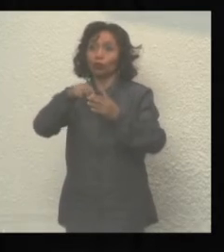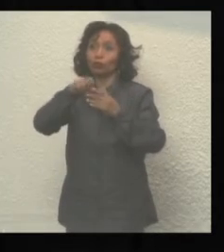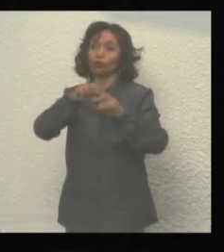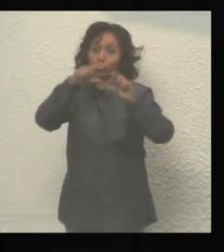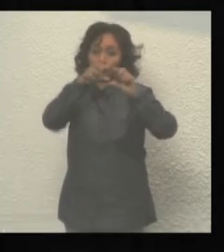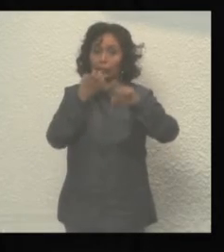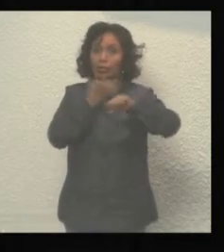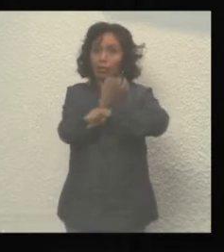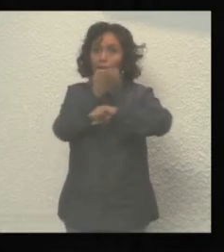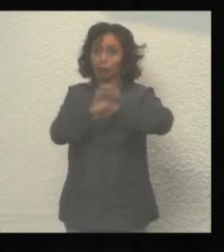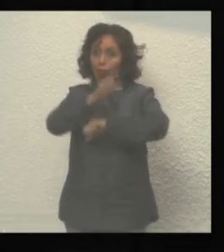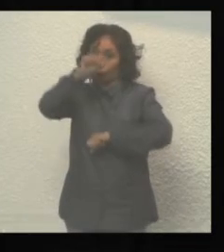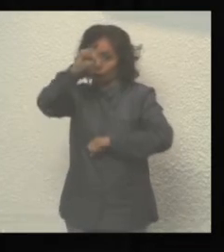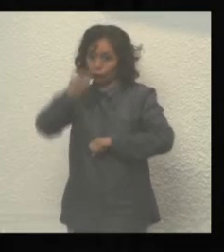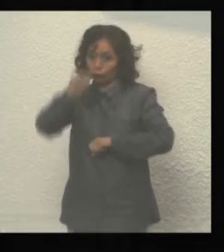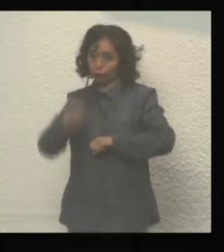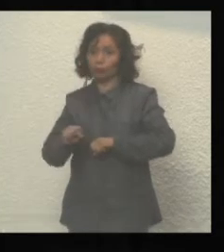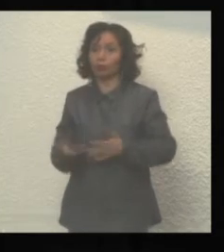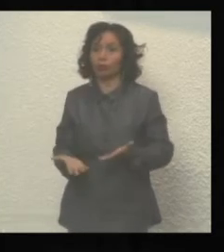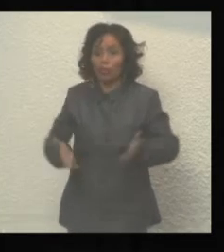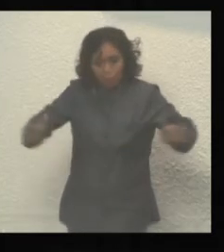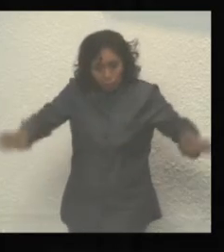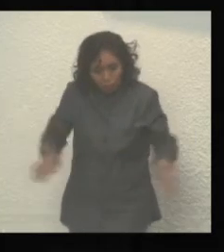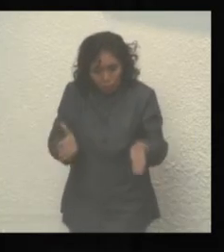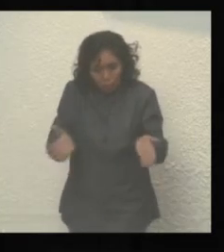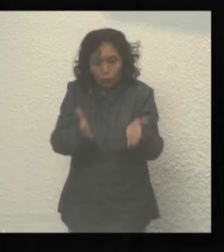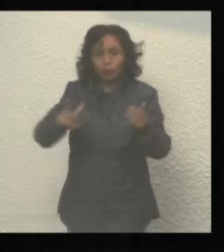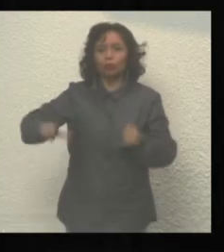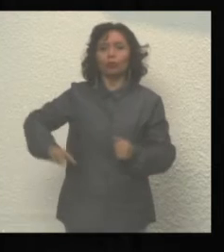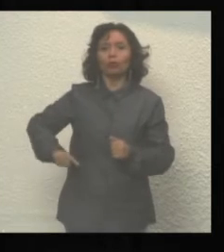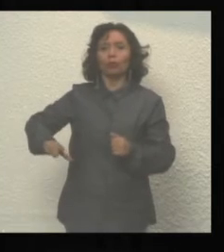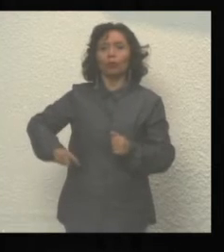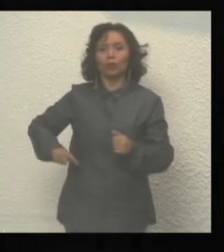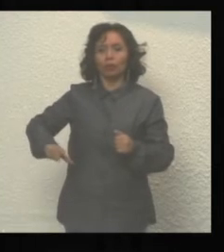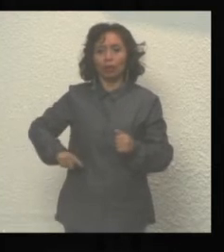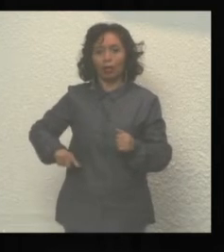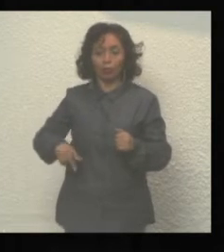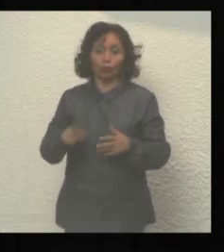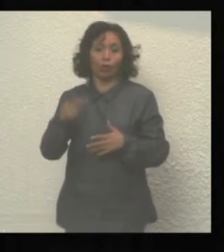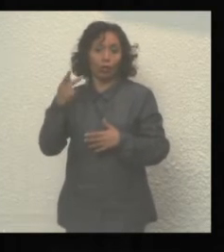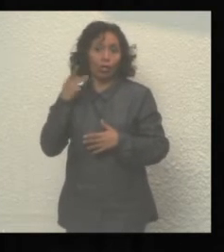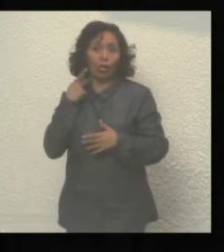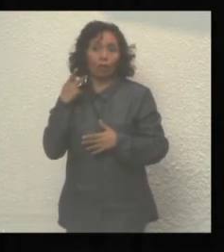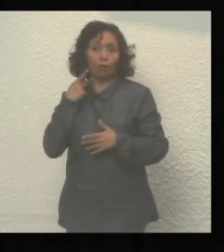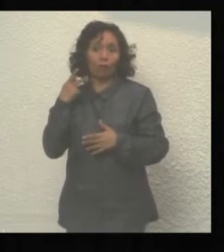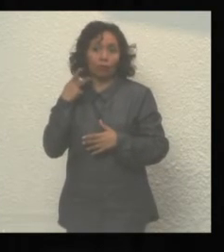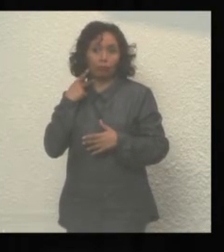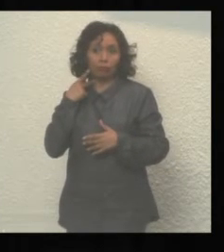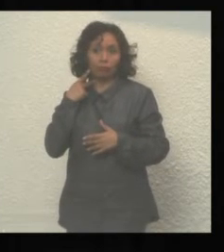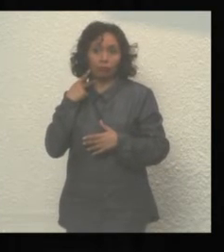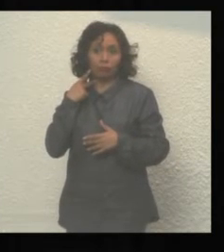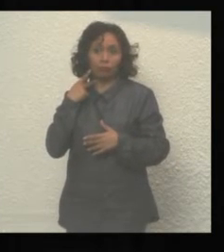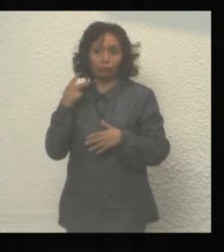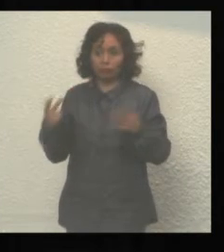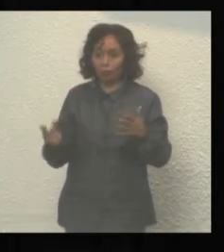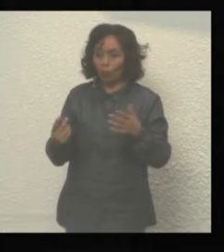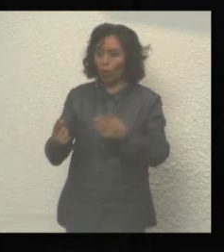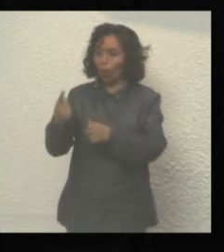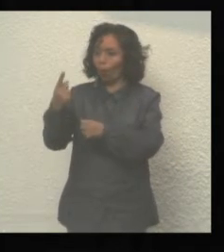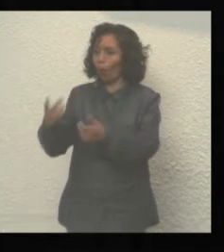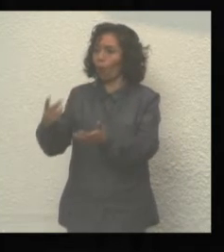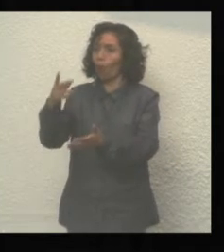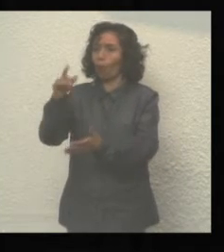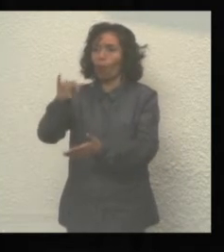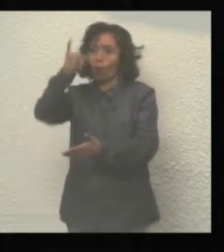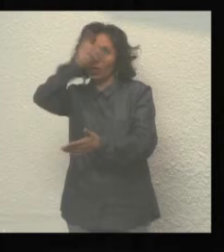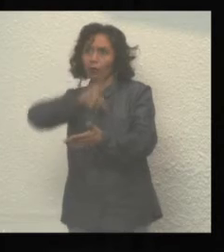abandonada. Impulsamos una forma de gobernar en donde la potestad política no pasa por una sola persona o